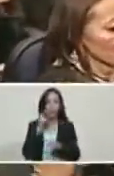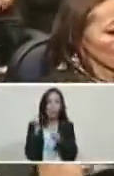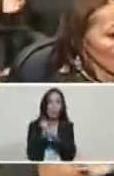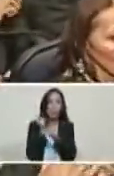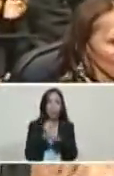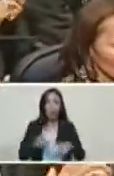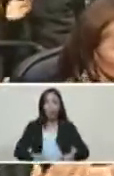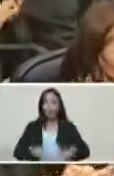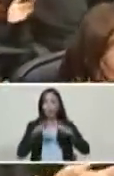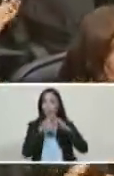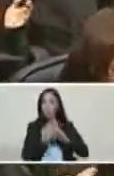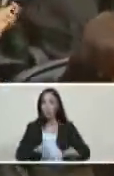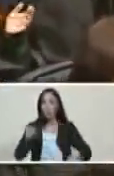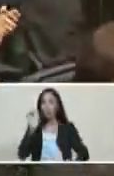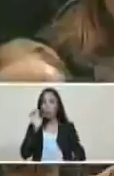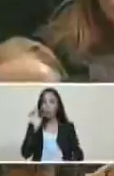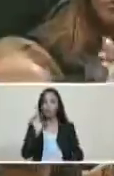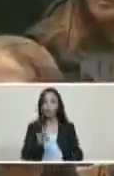todo el país.